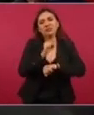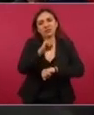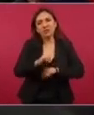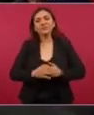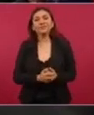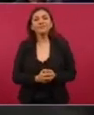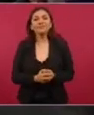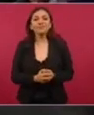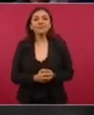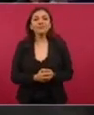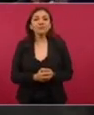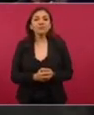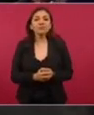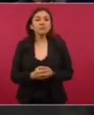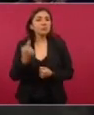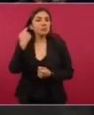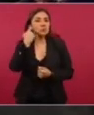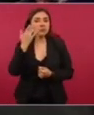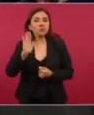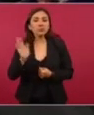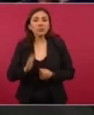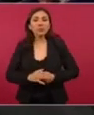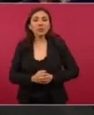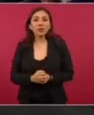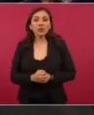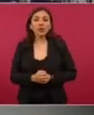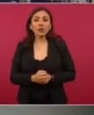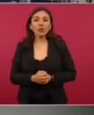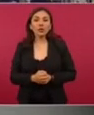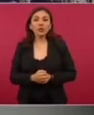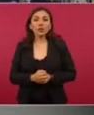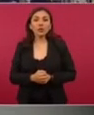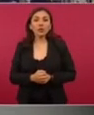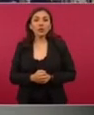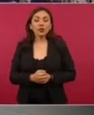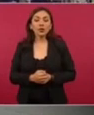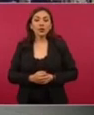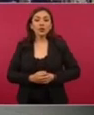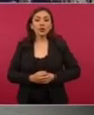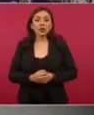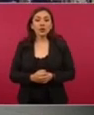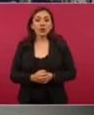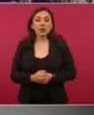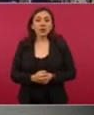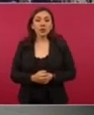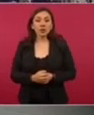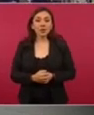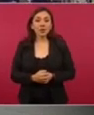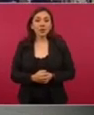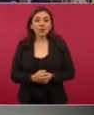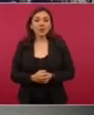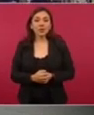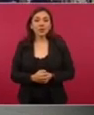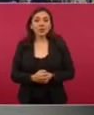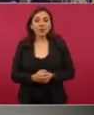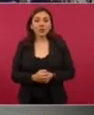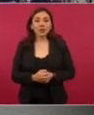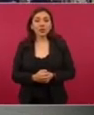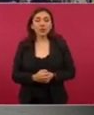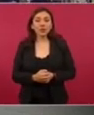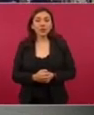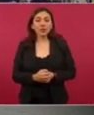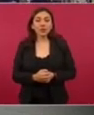sus redes sociales publicó las condolencias a estos